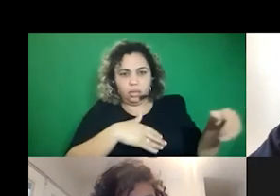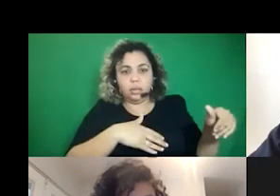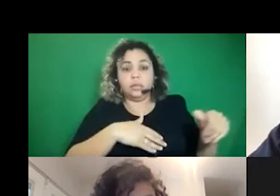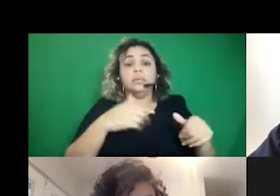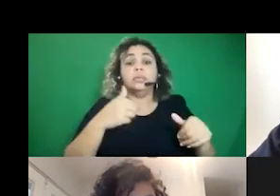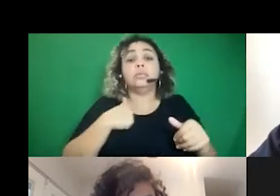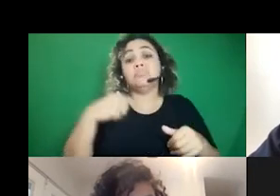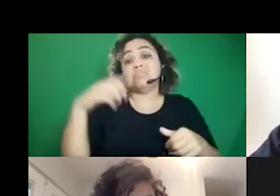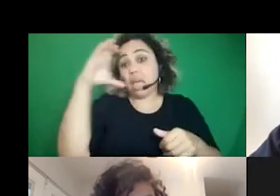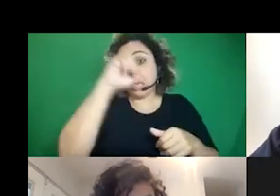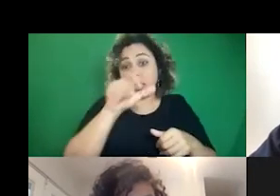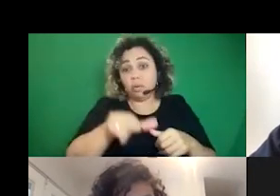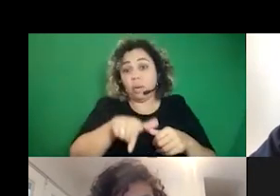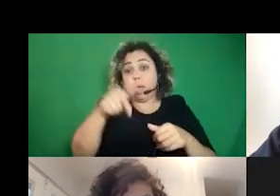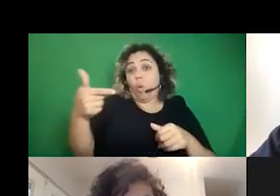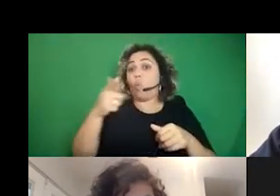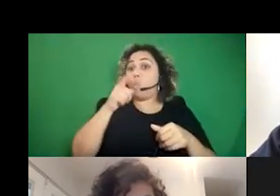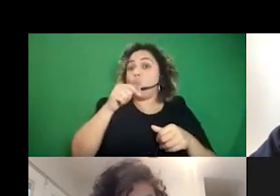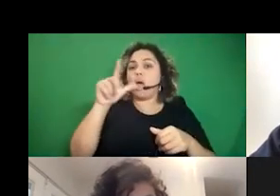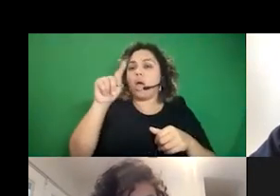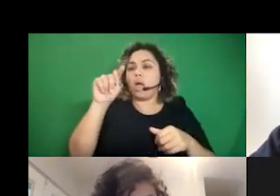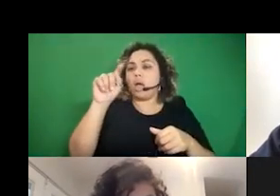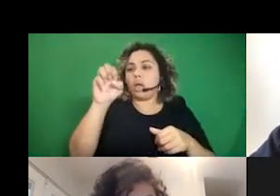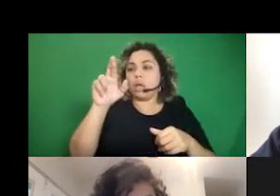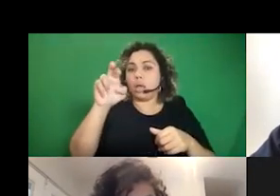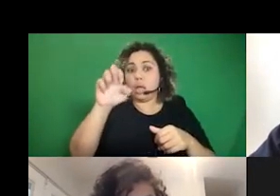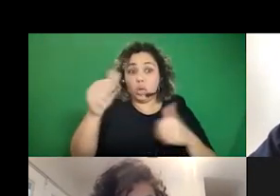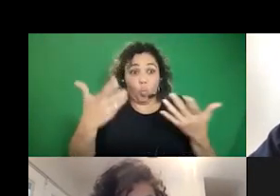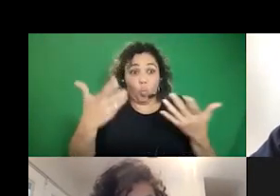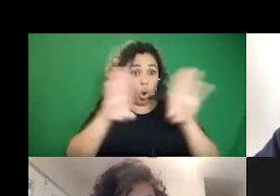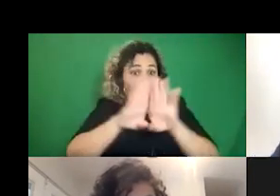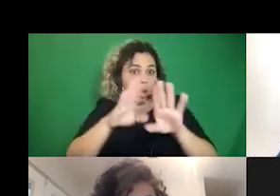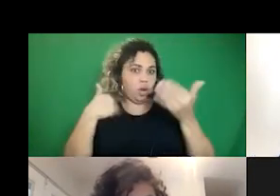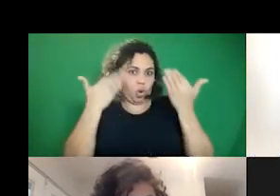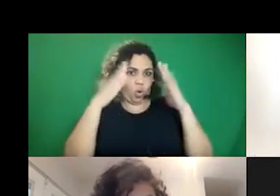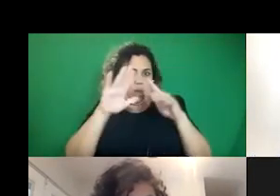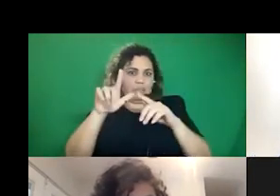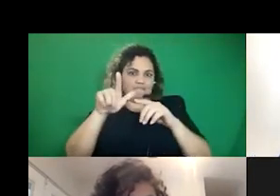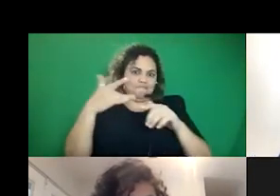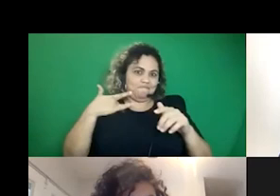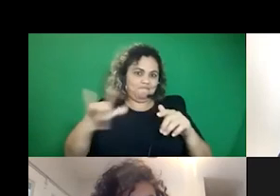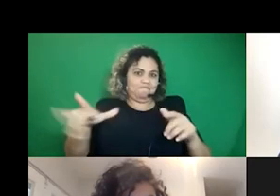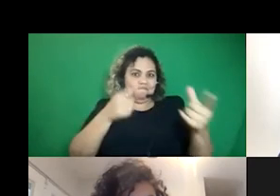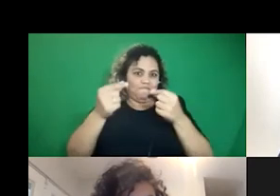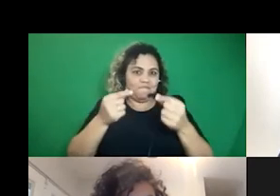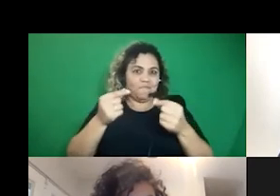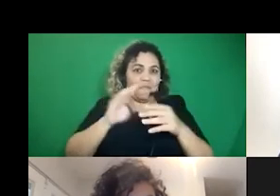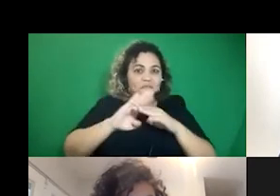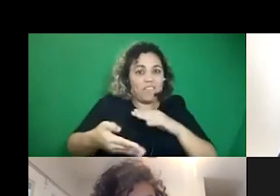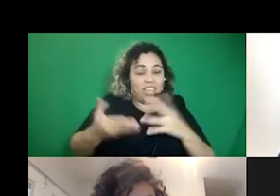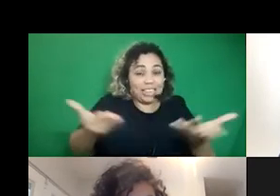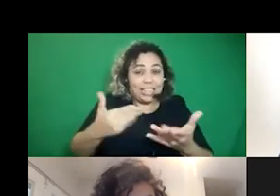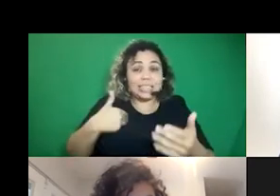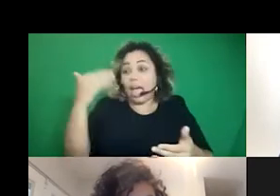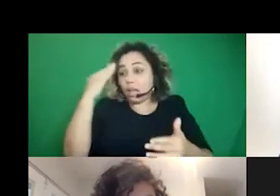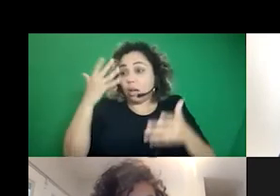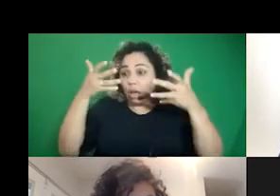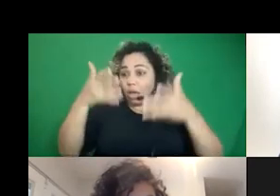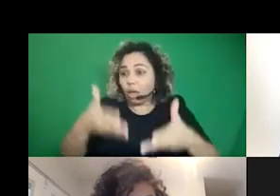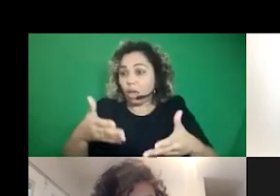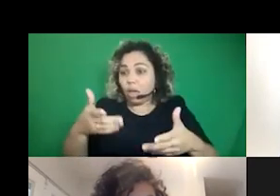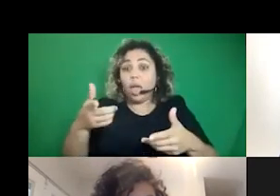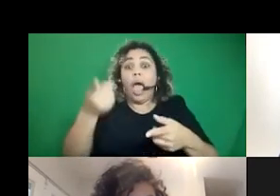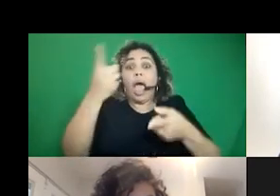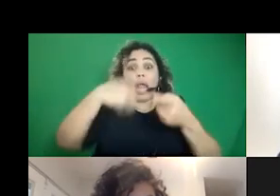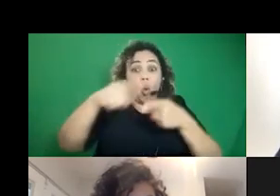y se lo voy a pasar a interesar no se interesa siquiera cerrar